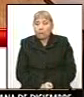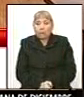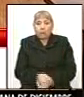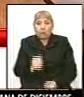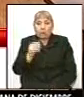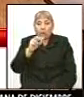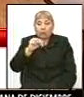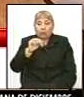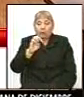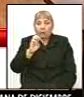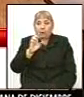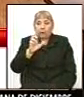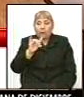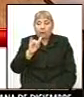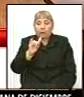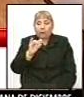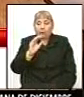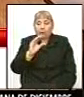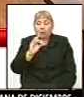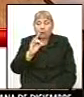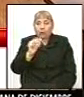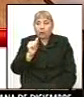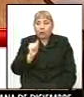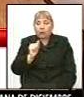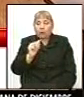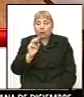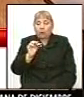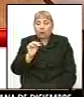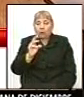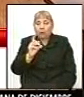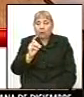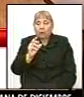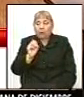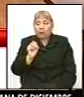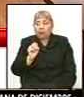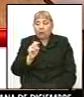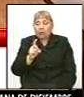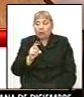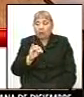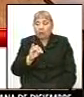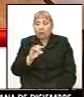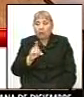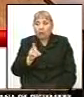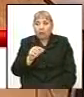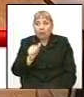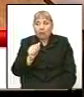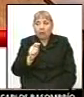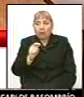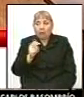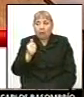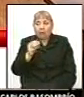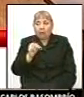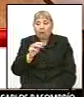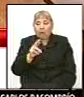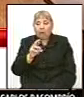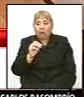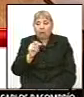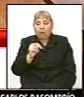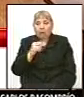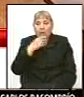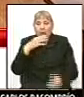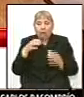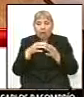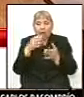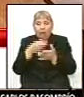Nelly Cuadros, María Melgarejo, Mártires Lizana y la congresista Tamara Rimborgo ha informado de que está en la Comisión